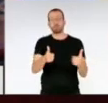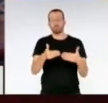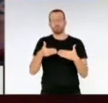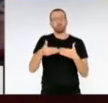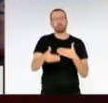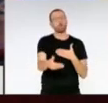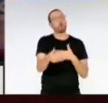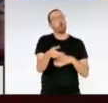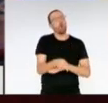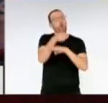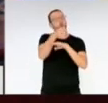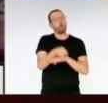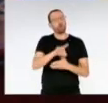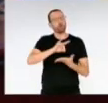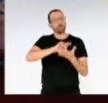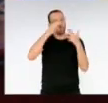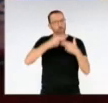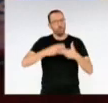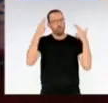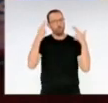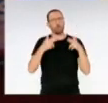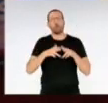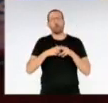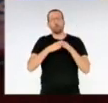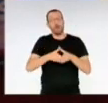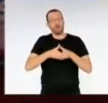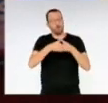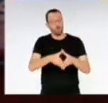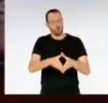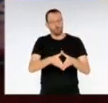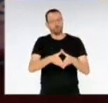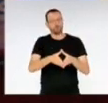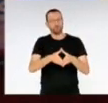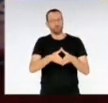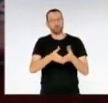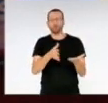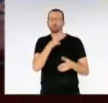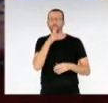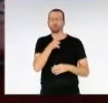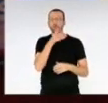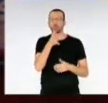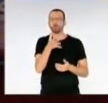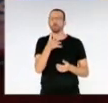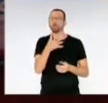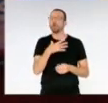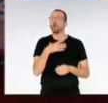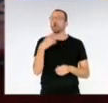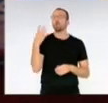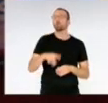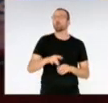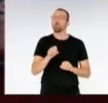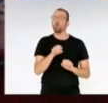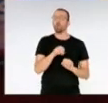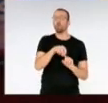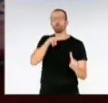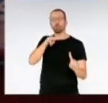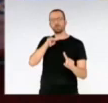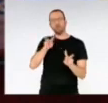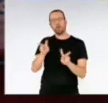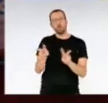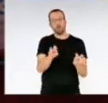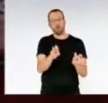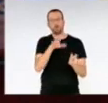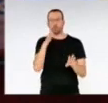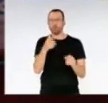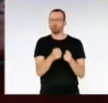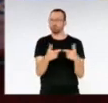obligación de servicio público en el transporte marítimo. Y que tiene que ver con posibilitar nuevas perspectivas, porque ha habido un crecimiento